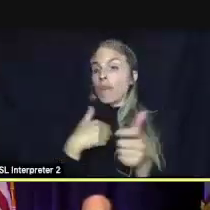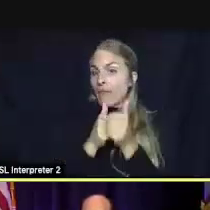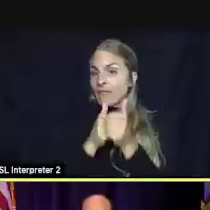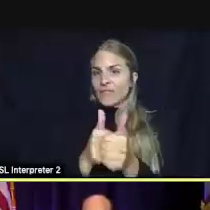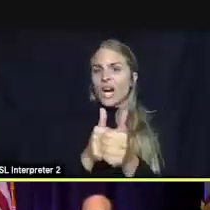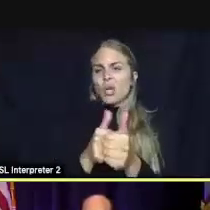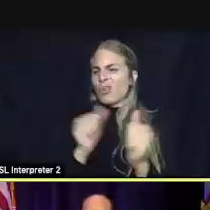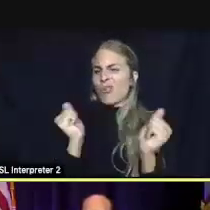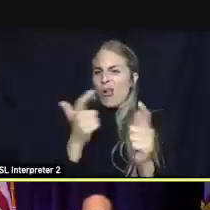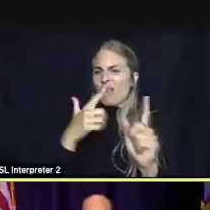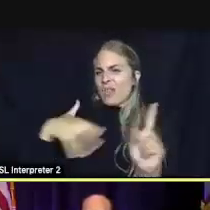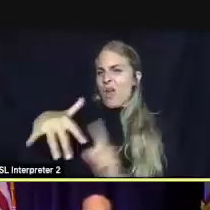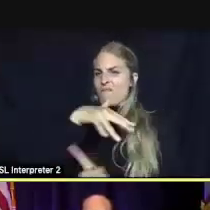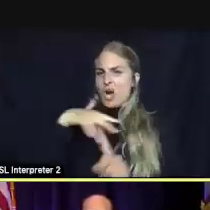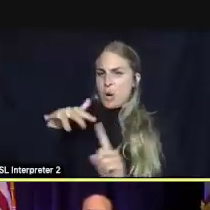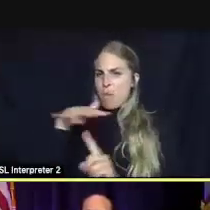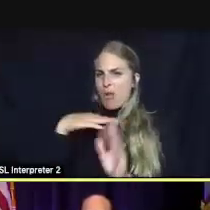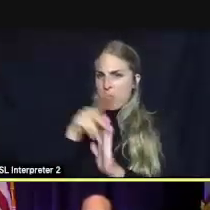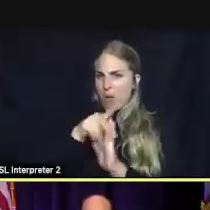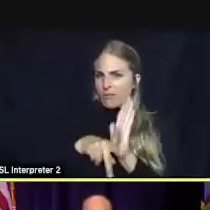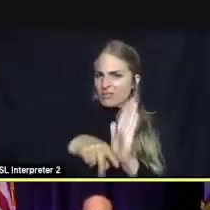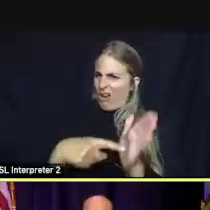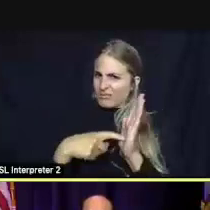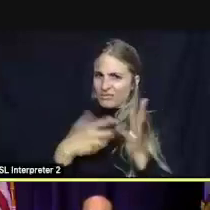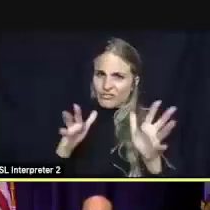de la I-81 el 16 de